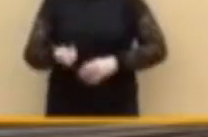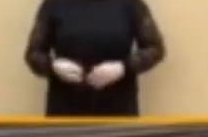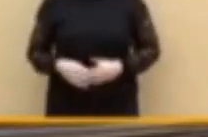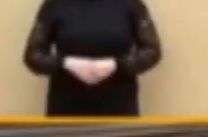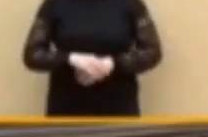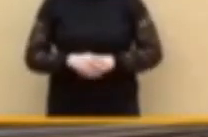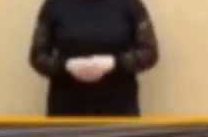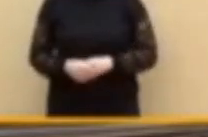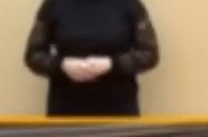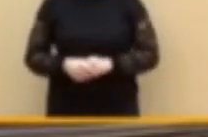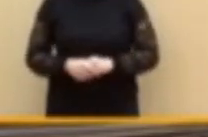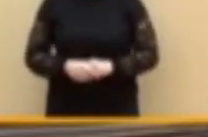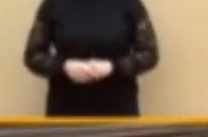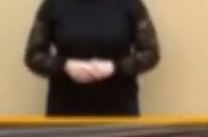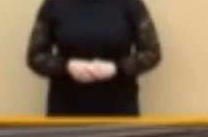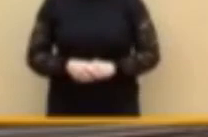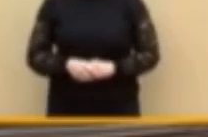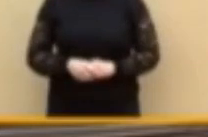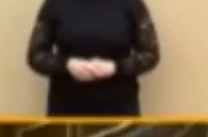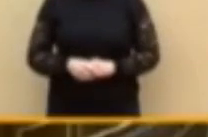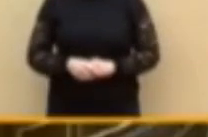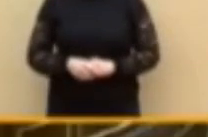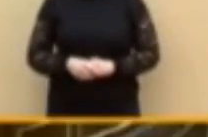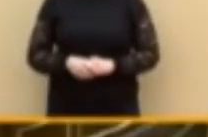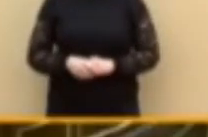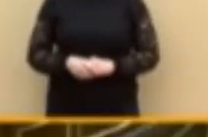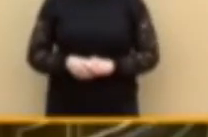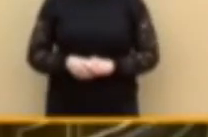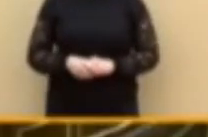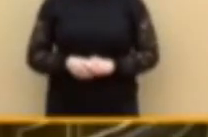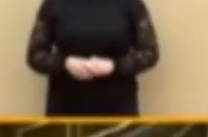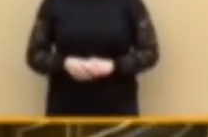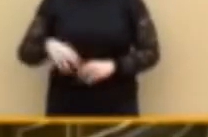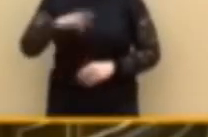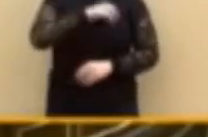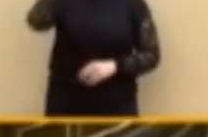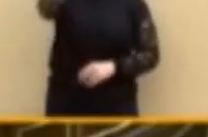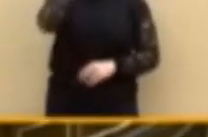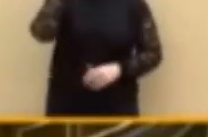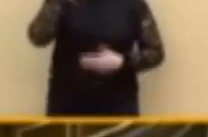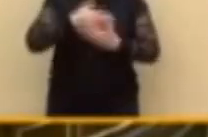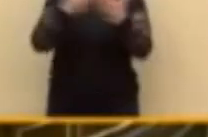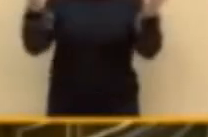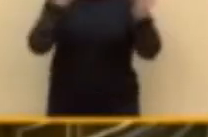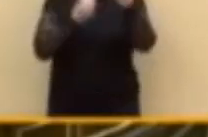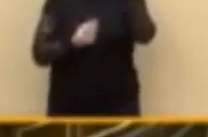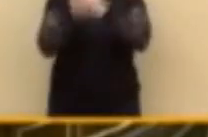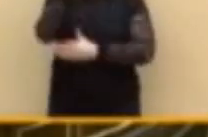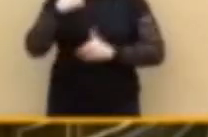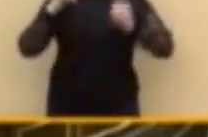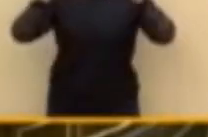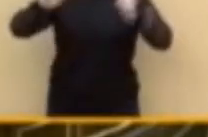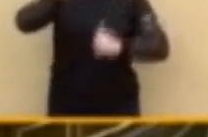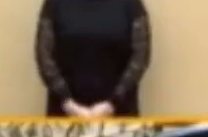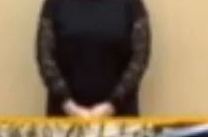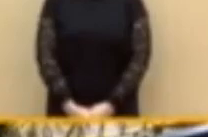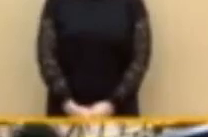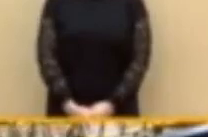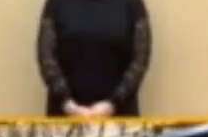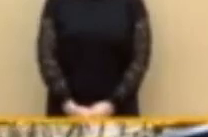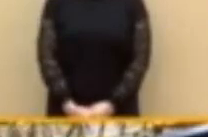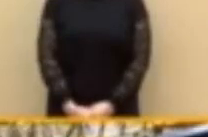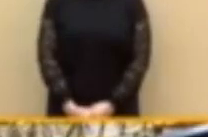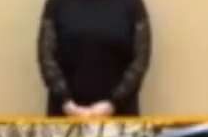que ha tenido la hombría de ser una posición una postura pública de